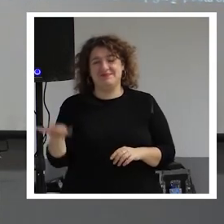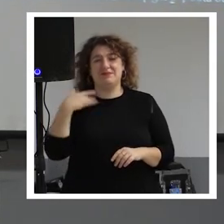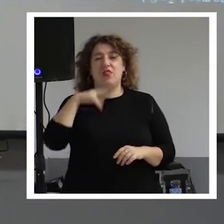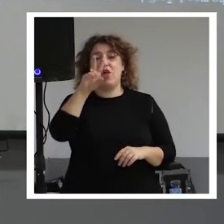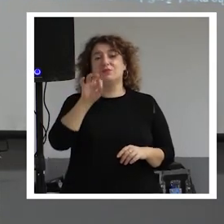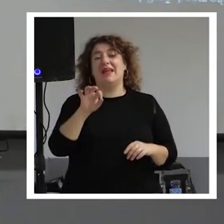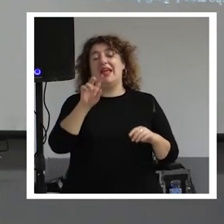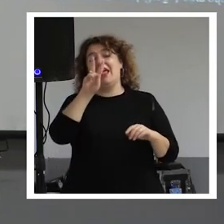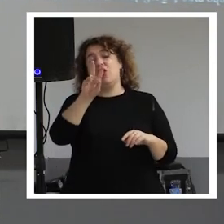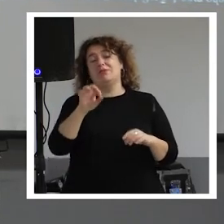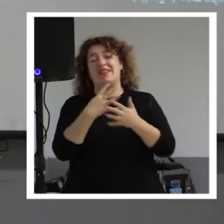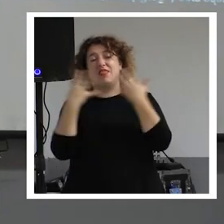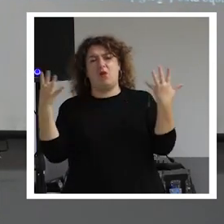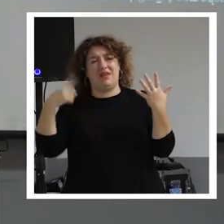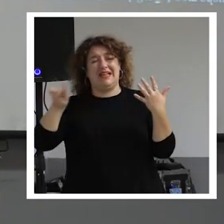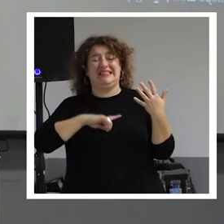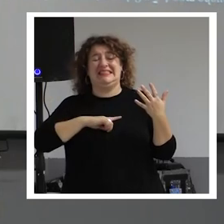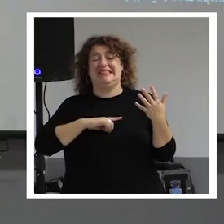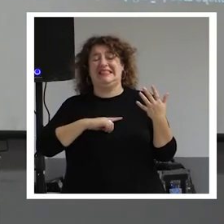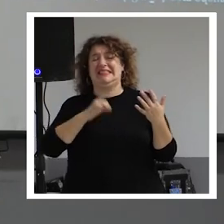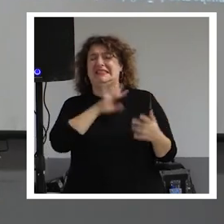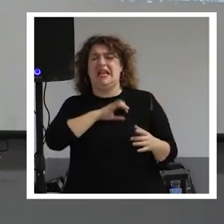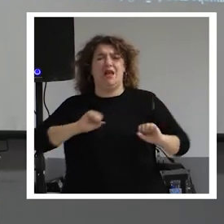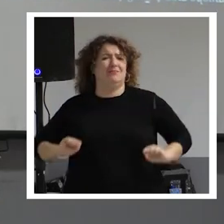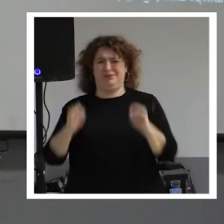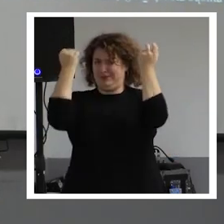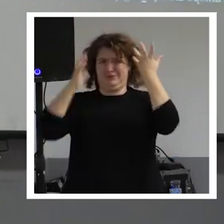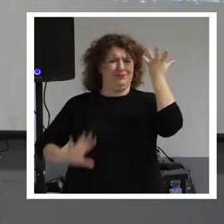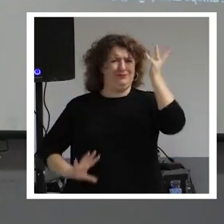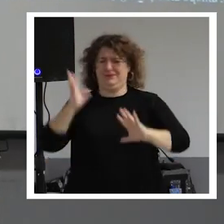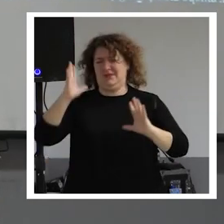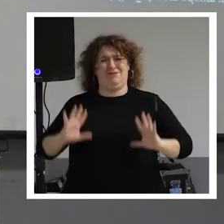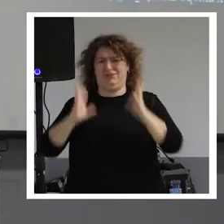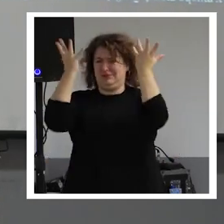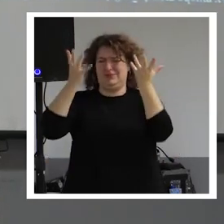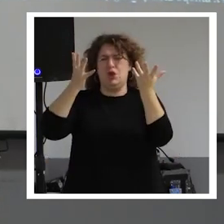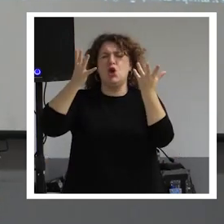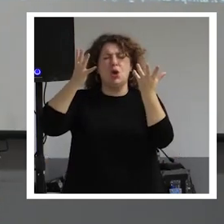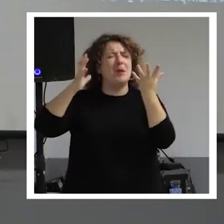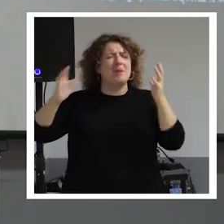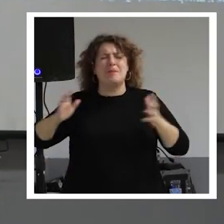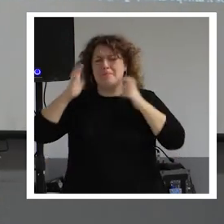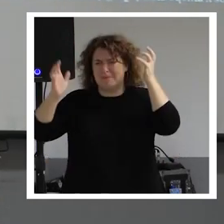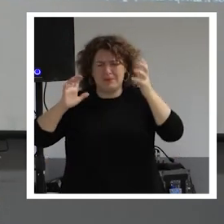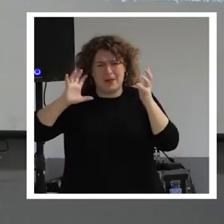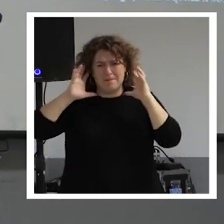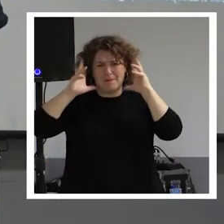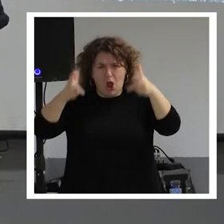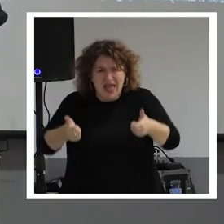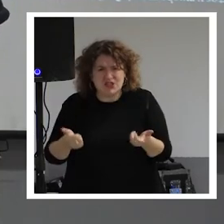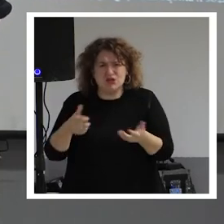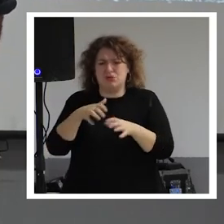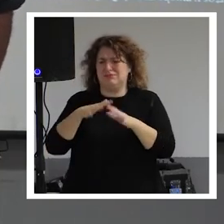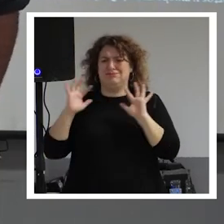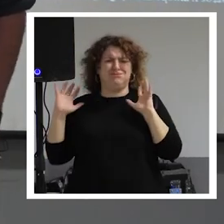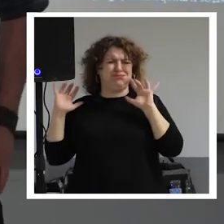no no Yo estaba pensando en la mañana porque porque yo hablé en una charla con el mismo tema quiero darle el contexto el